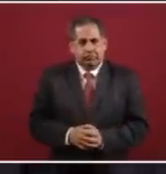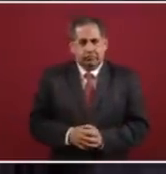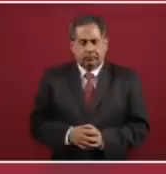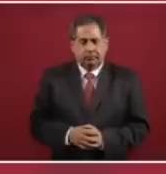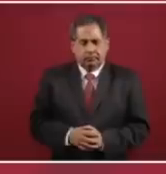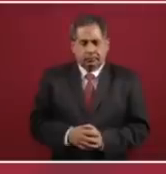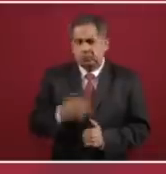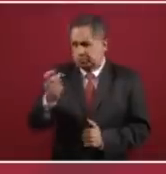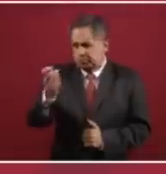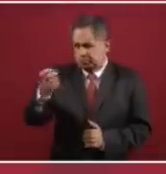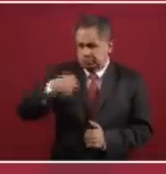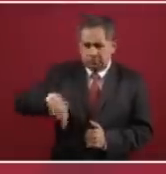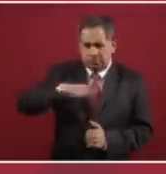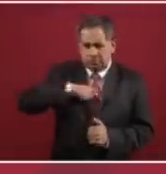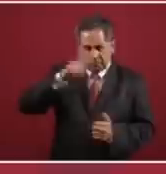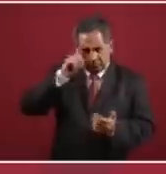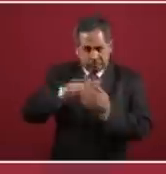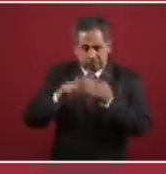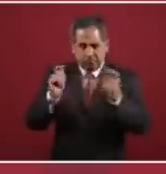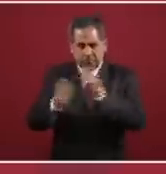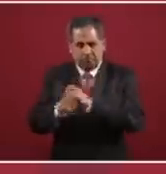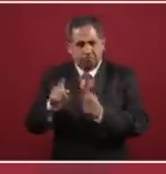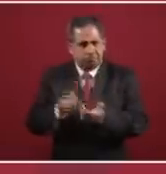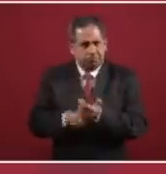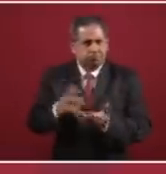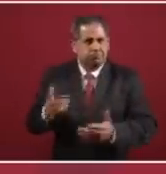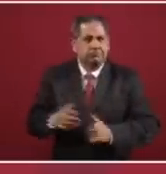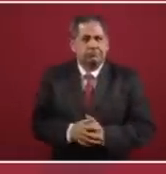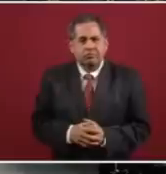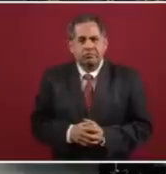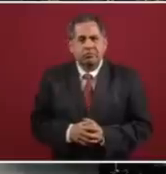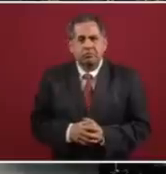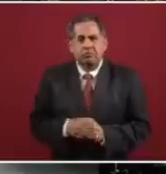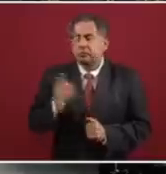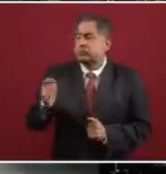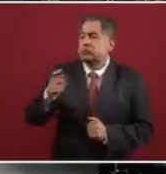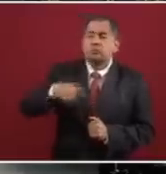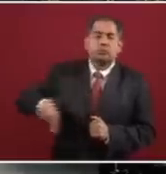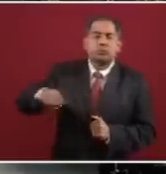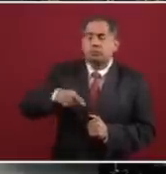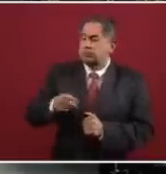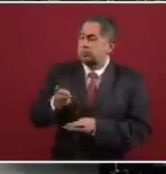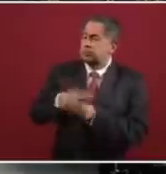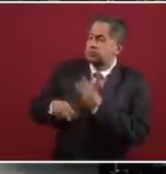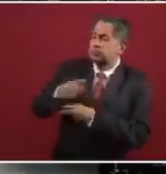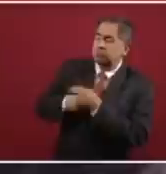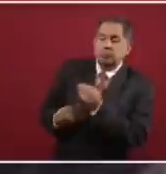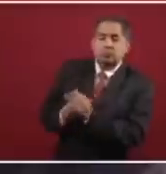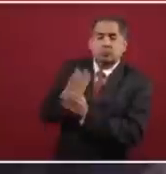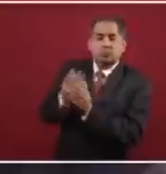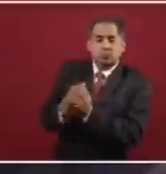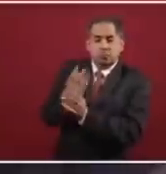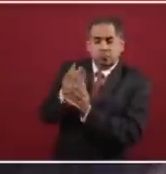Por eso estamos en una transformación, porque están emergiendo cosas.